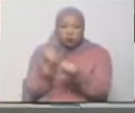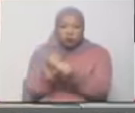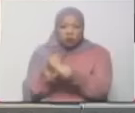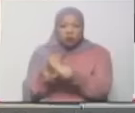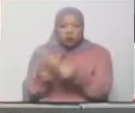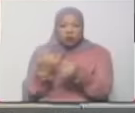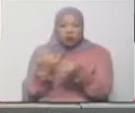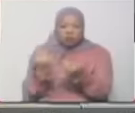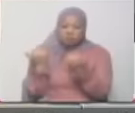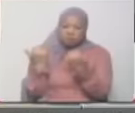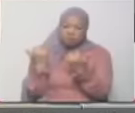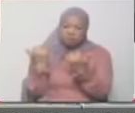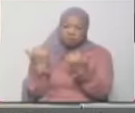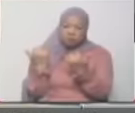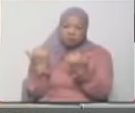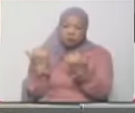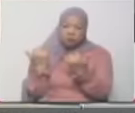misma,